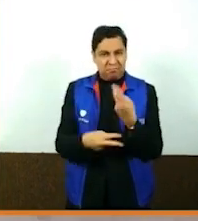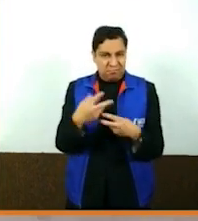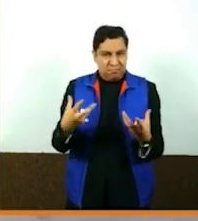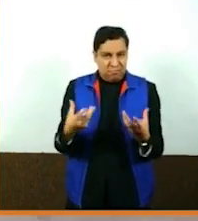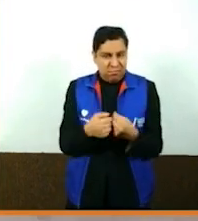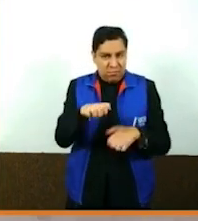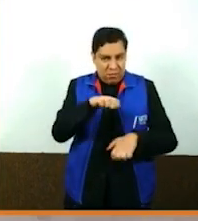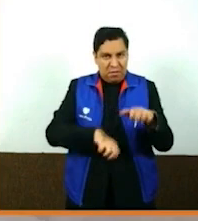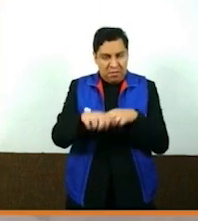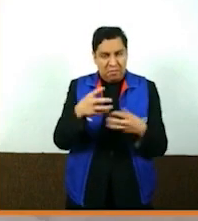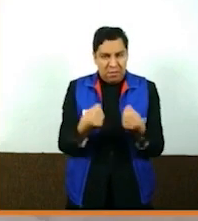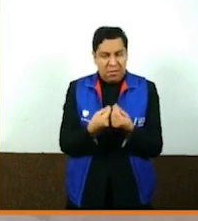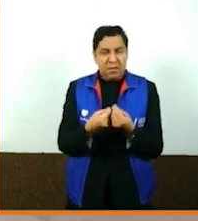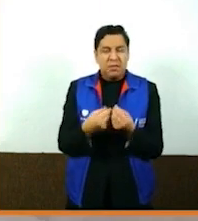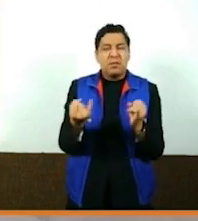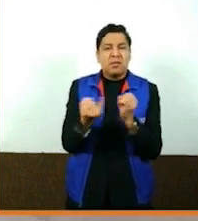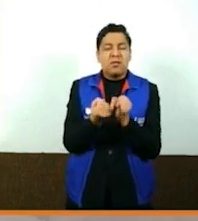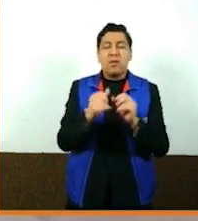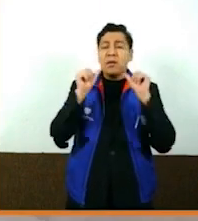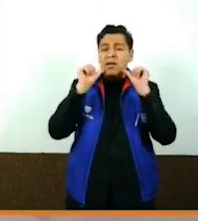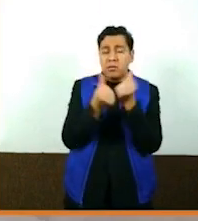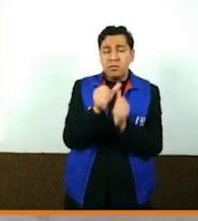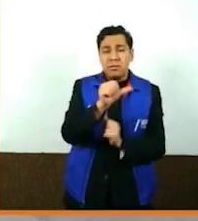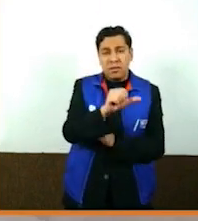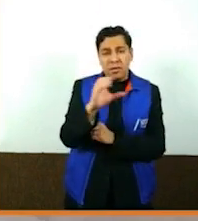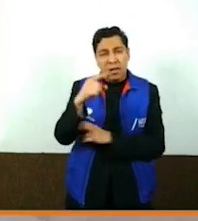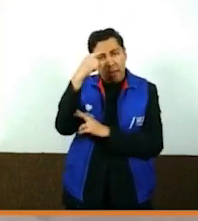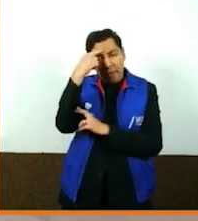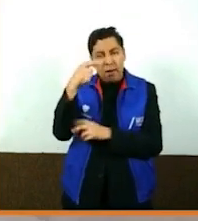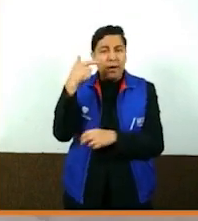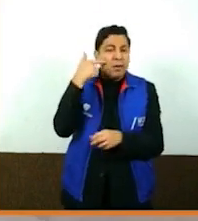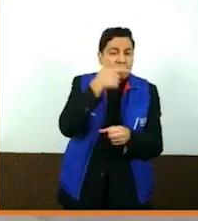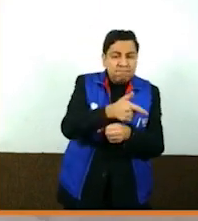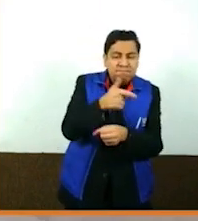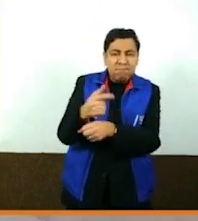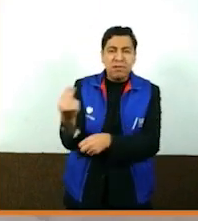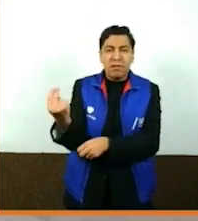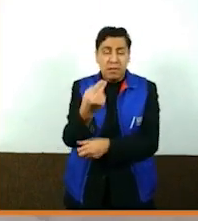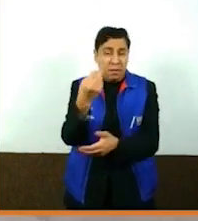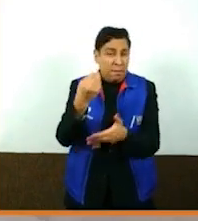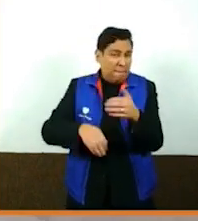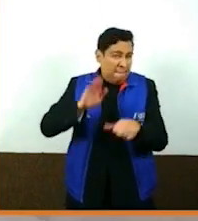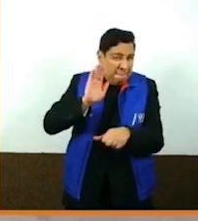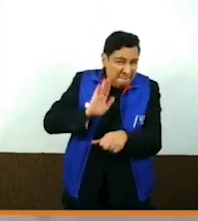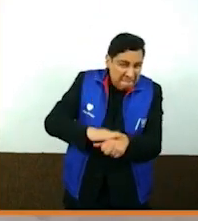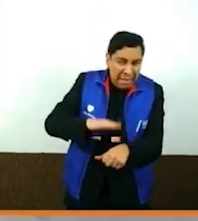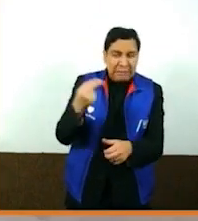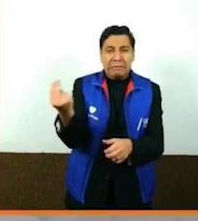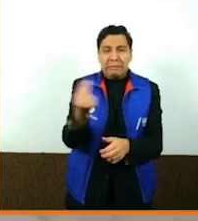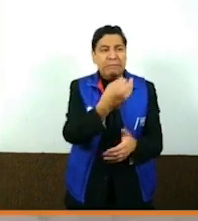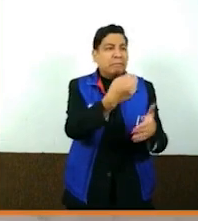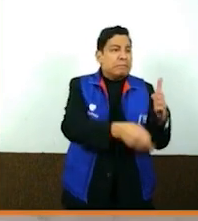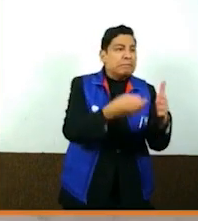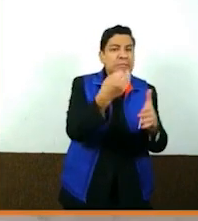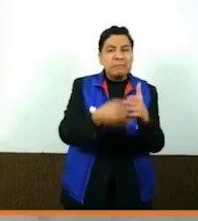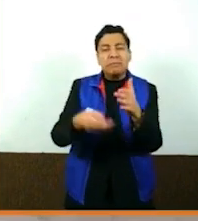y comunidades locales para identificar y abordar las necesidades más apremiantes de nuestra sociedad. Sin